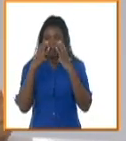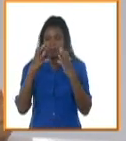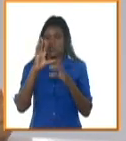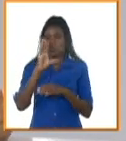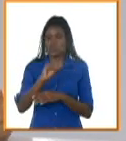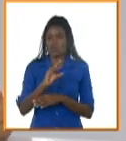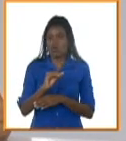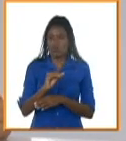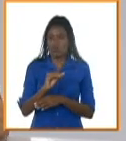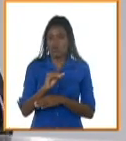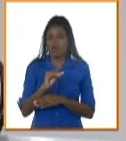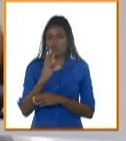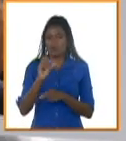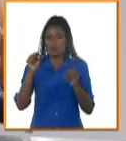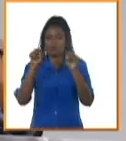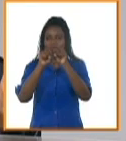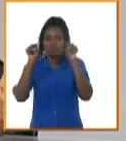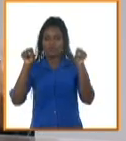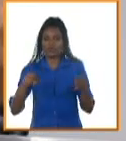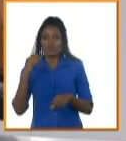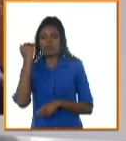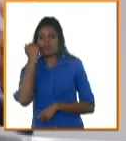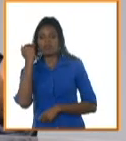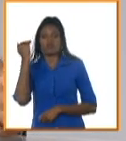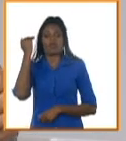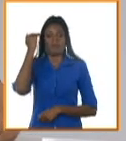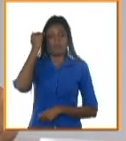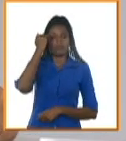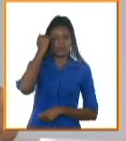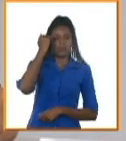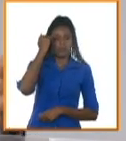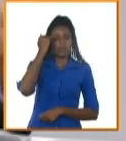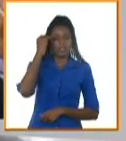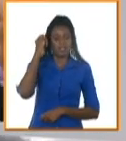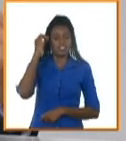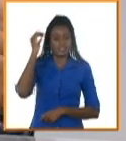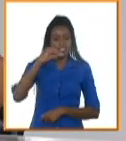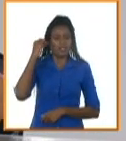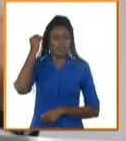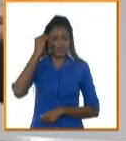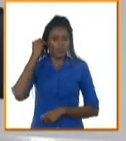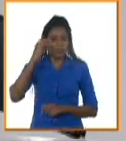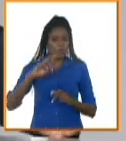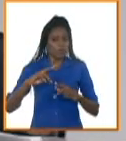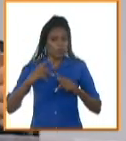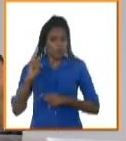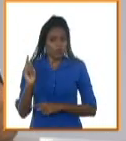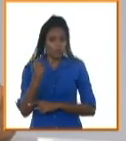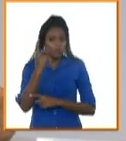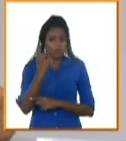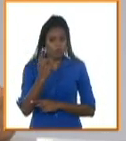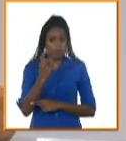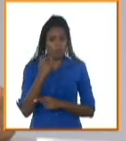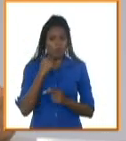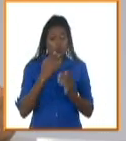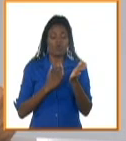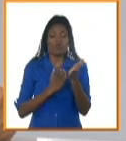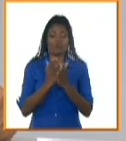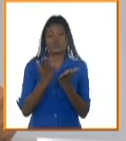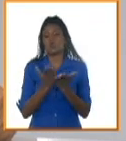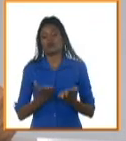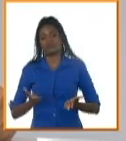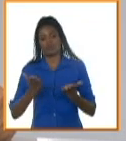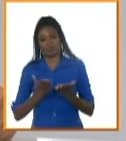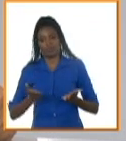de infraestructura de capacidades que sé que es una preocupación y que reitero no cesamos en el empeño de continuar desarrollando